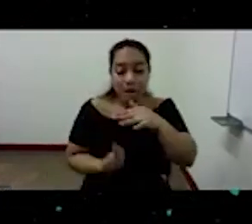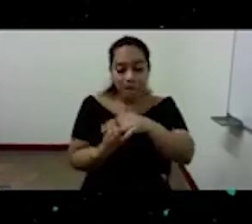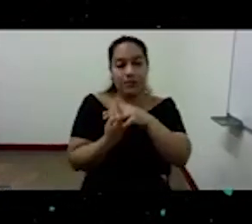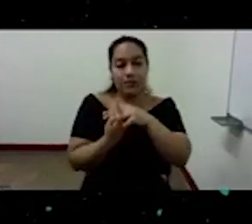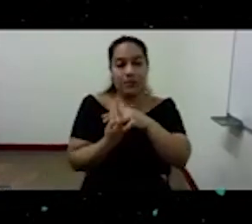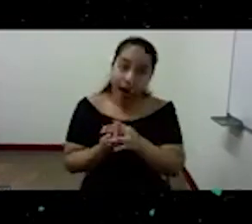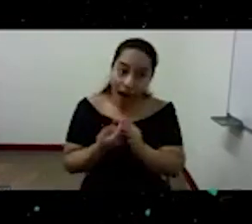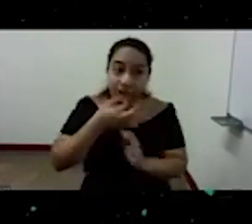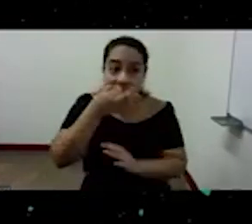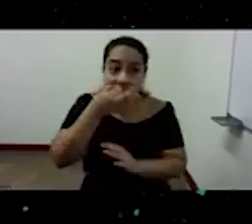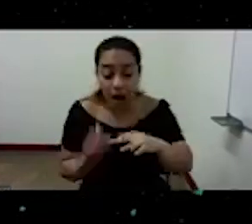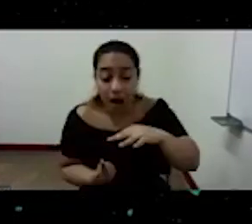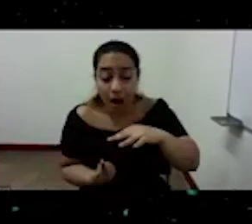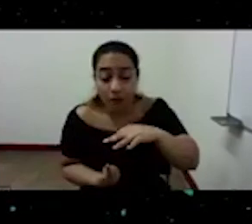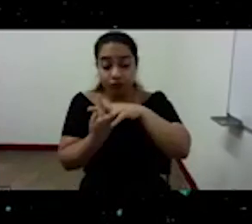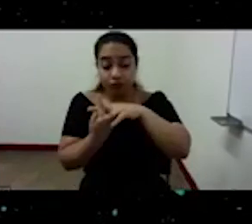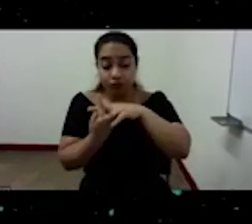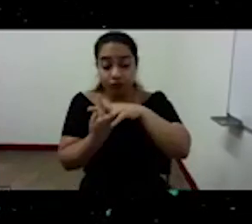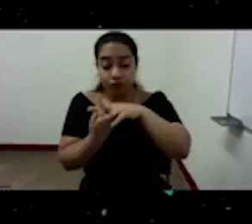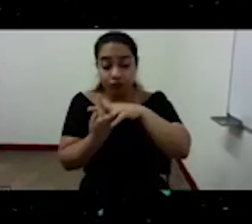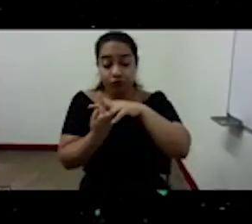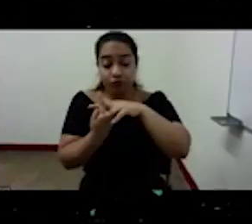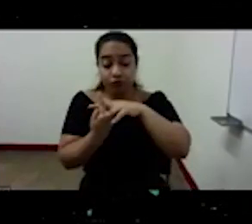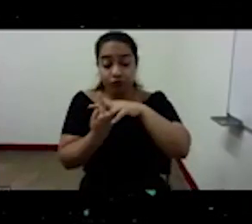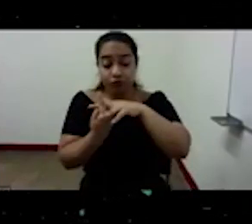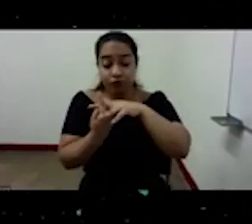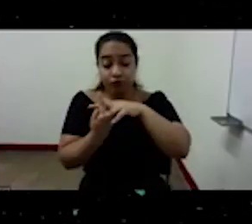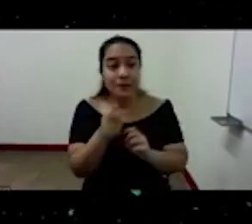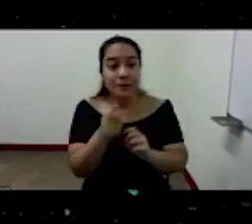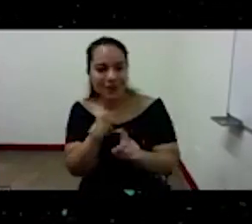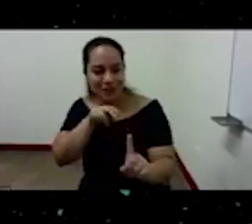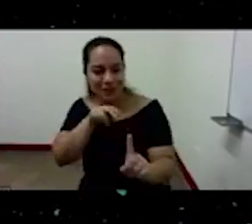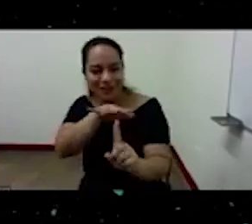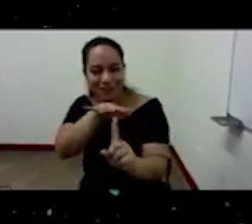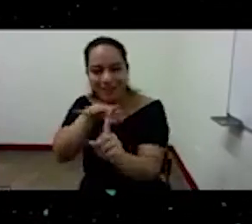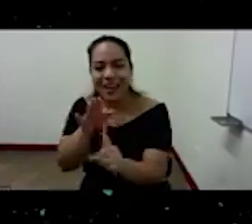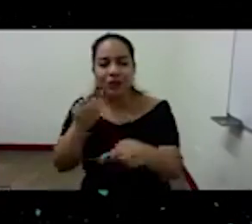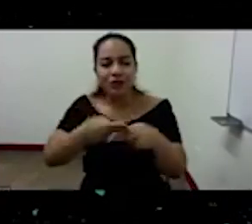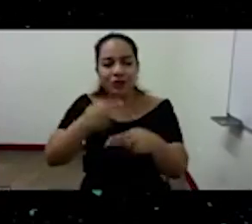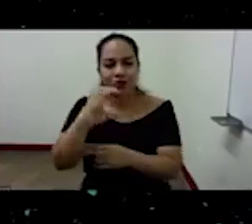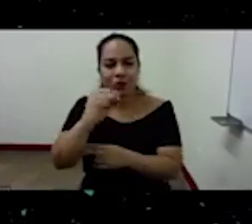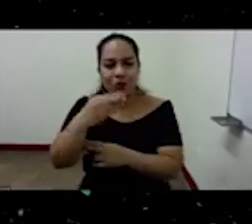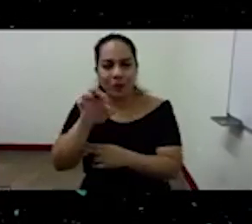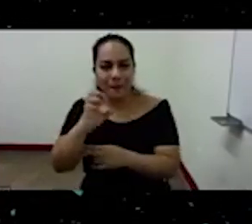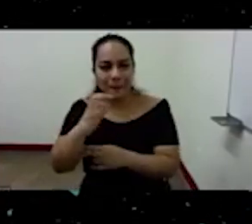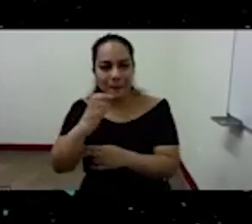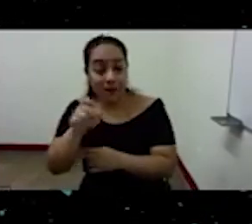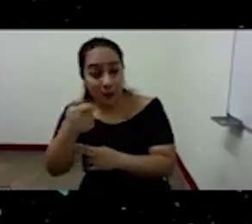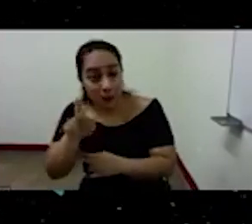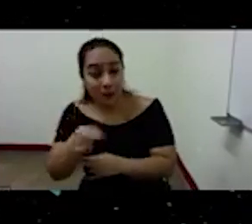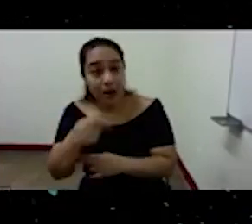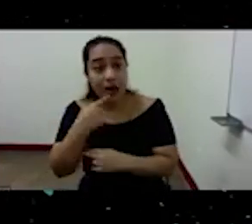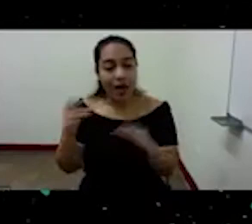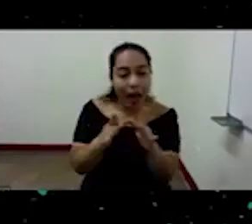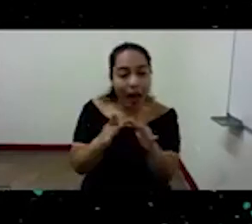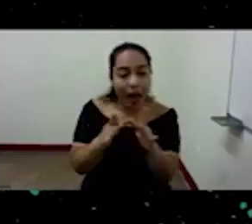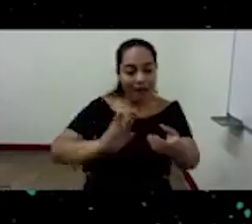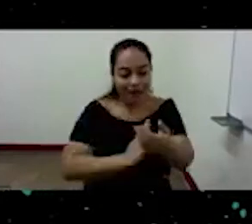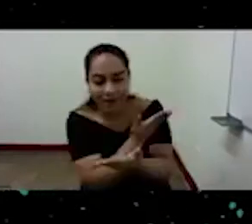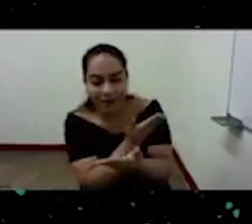de la tragedia y bajo la influencia de Schopenhauer, planteándose la relación entre la música, la imagen y la